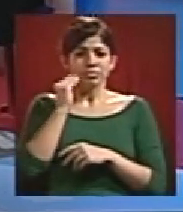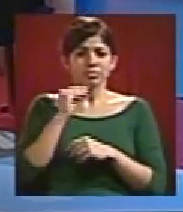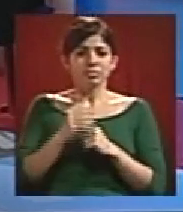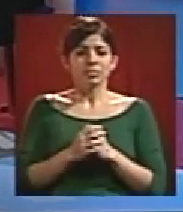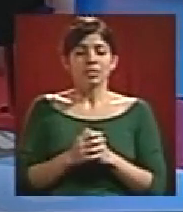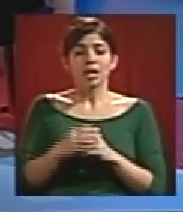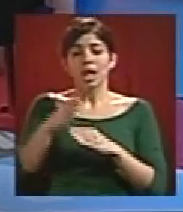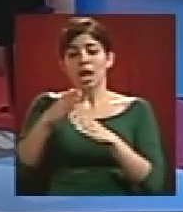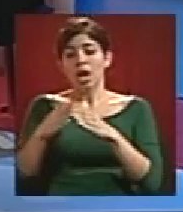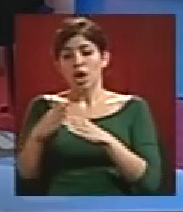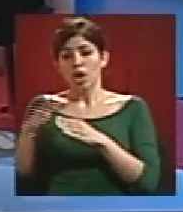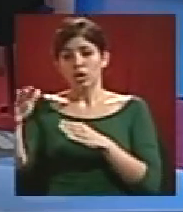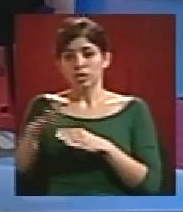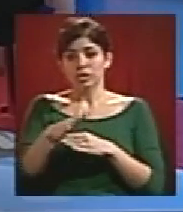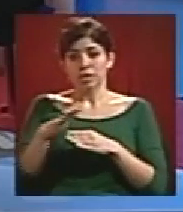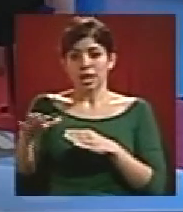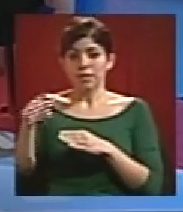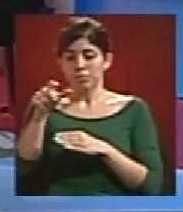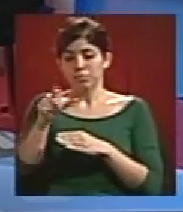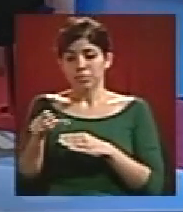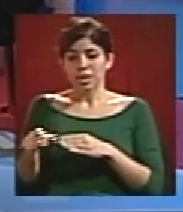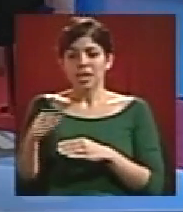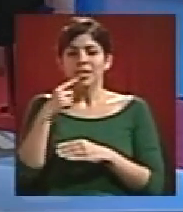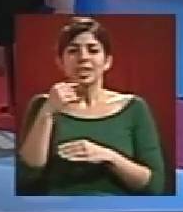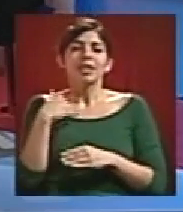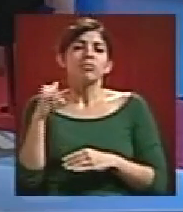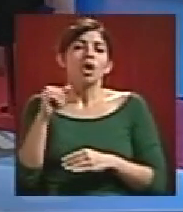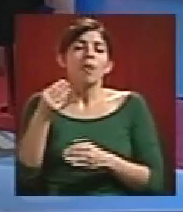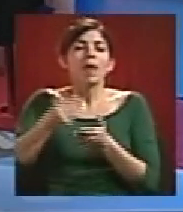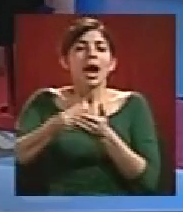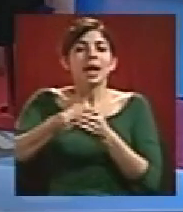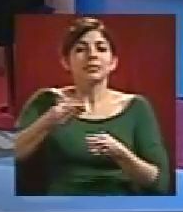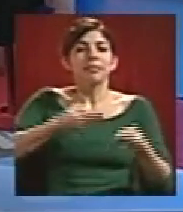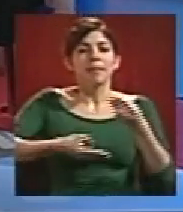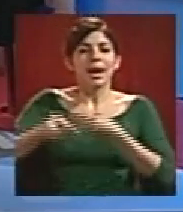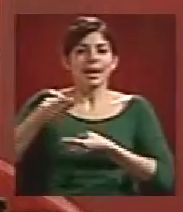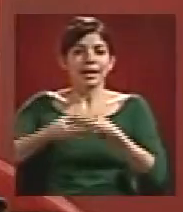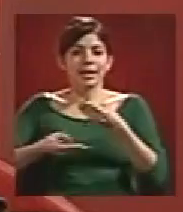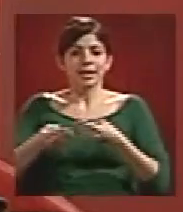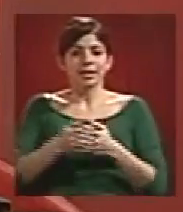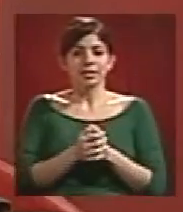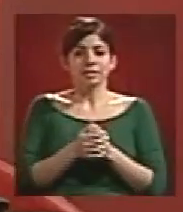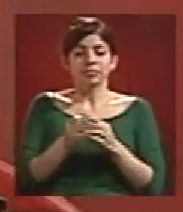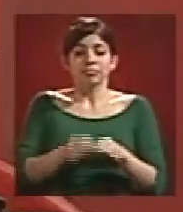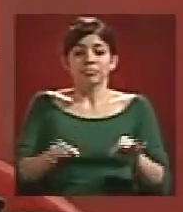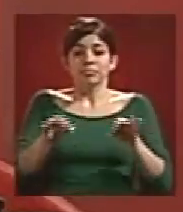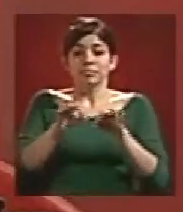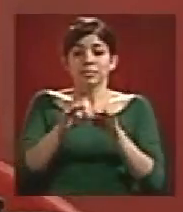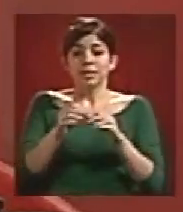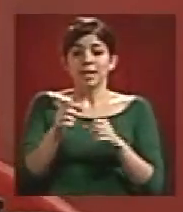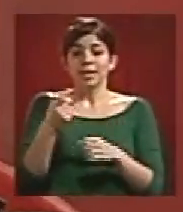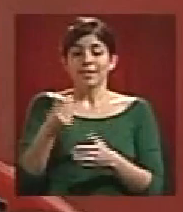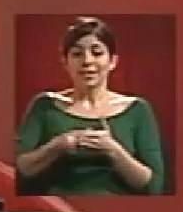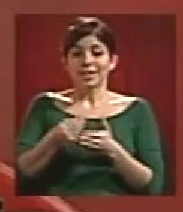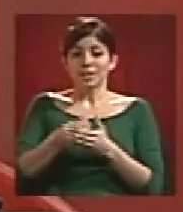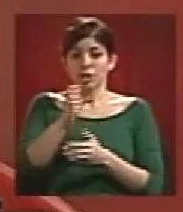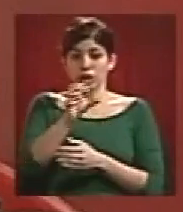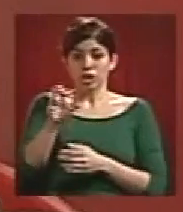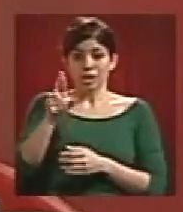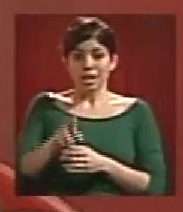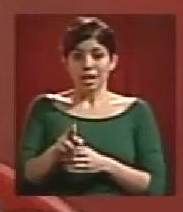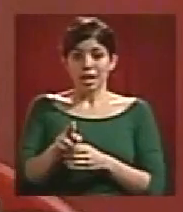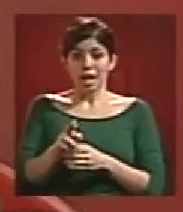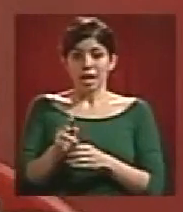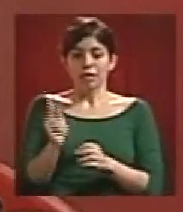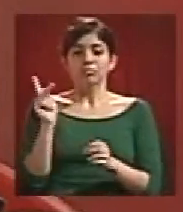en la costa dicen que lo que tenemos es un cash market. O sea, fundamentalmente, el sistema financiero nacional no está